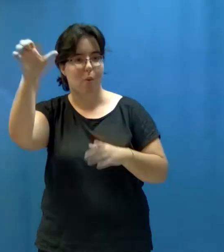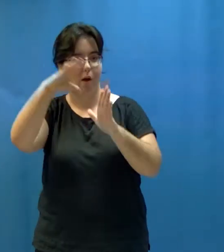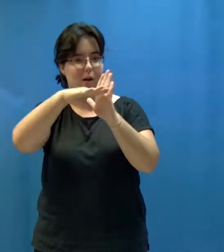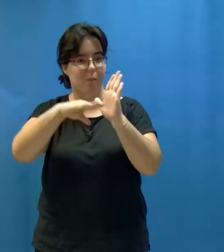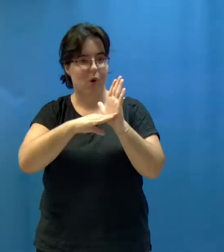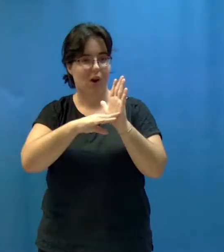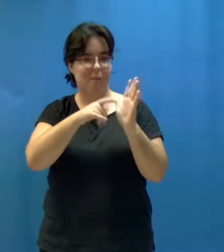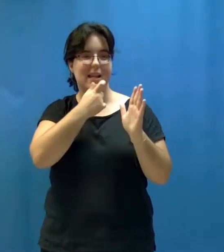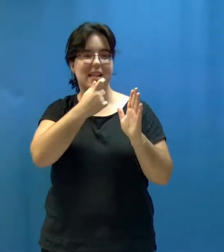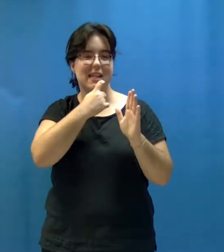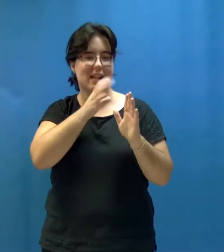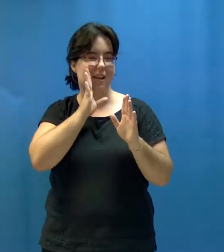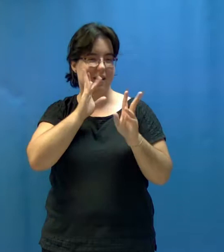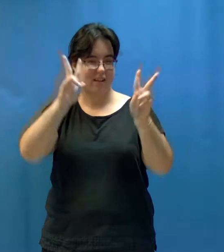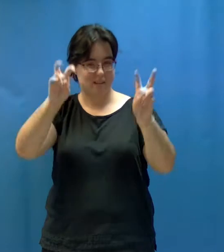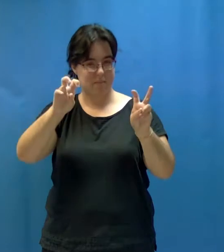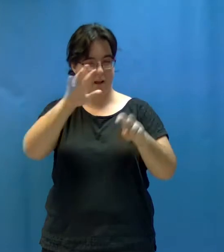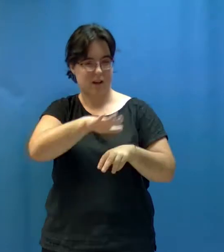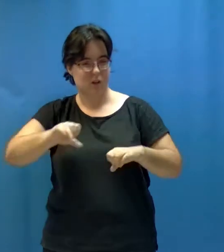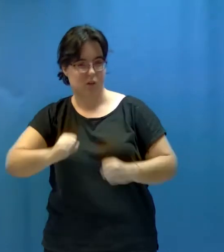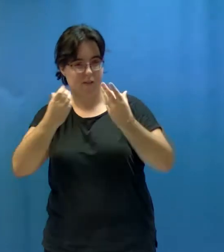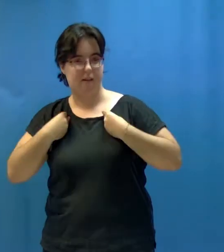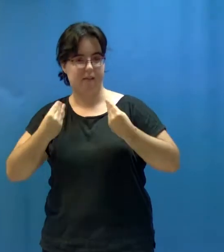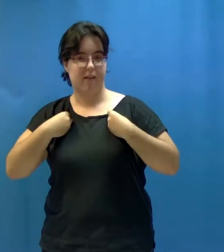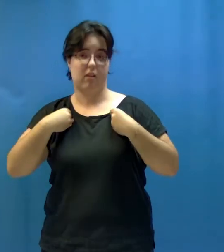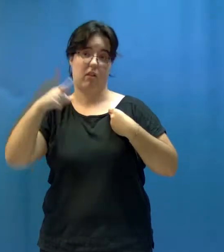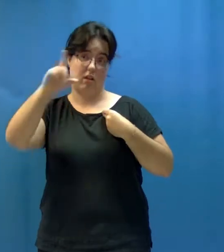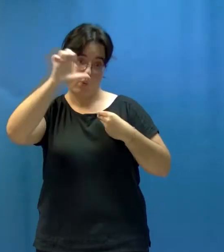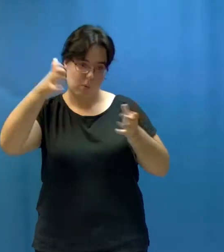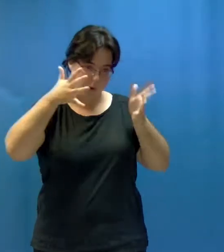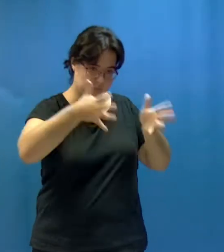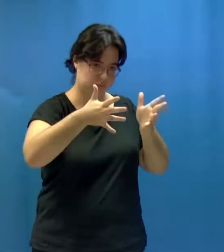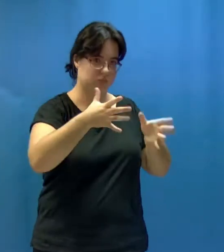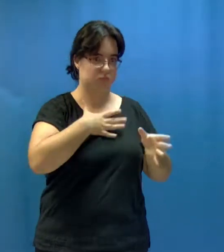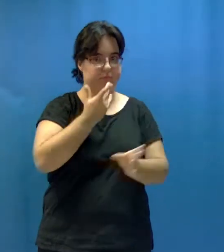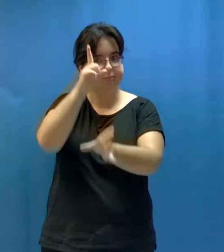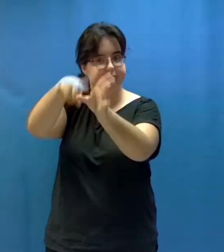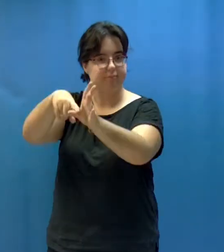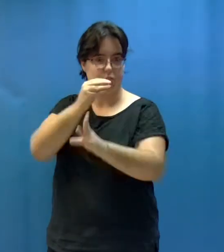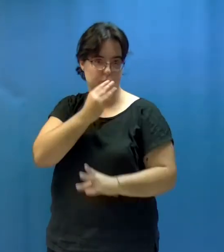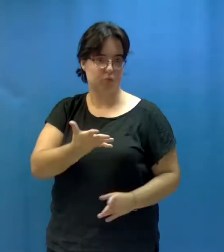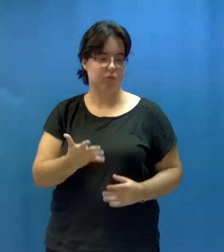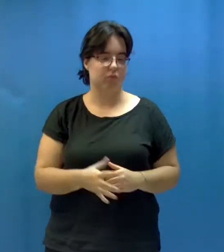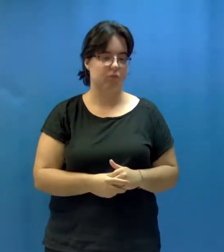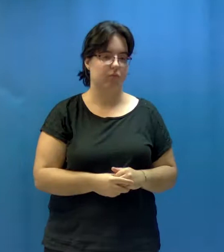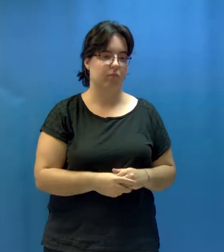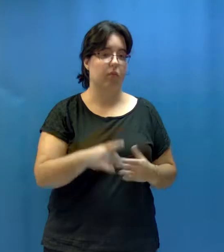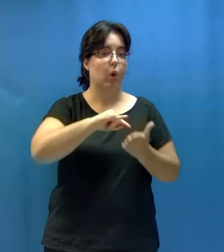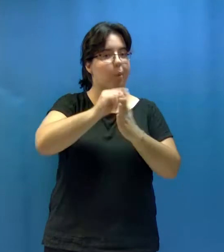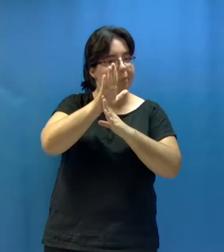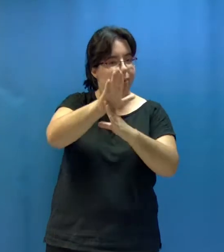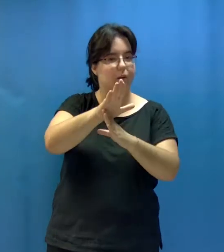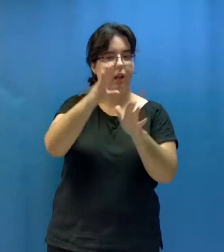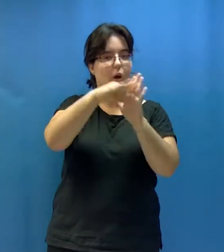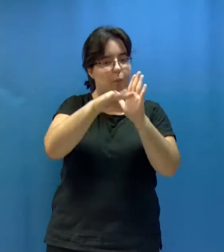Safe Lives, impulsado desde el Consejo Europeo de Reanimación y a través de esta unión. Proponíamos desarrollar un programa